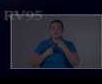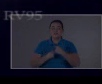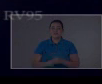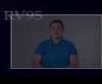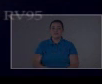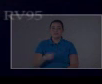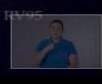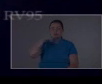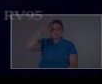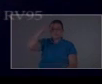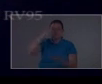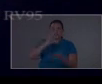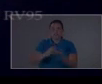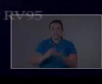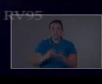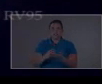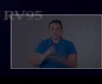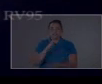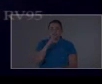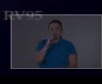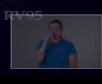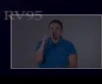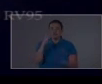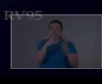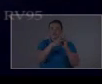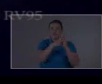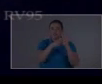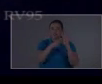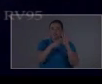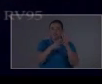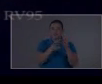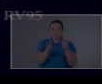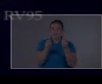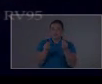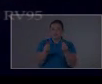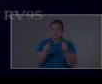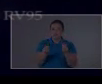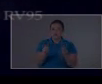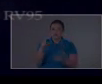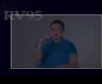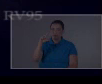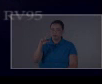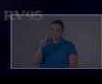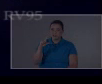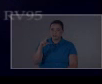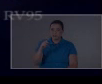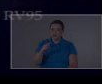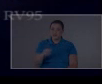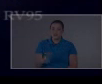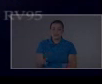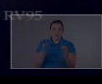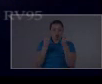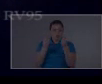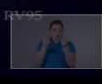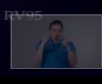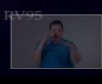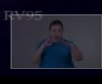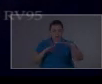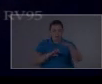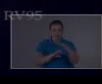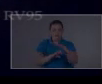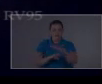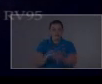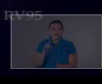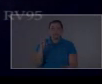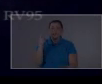Y yo creo, hermano, que es un versículo tan pequeño, pero tan profundo en sí mismo. La